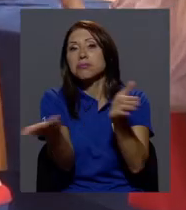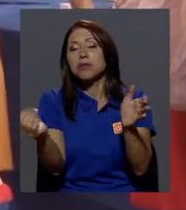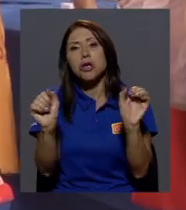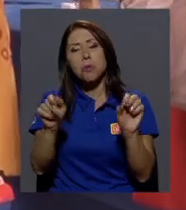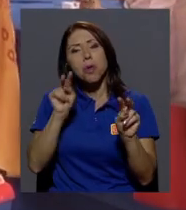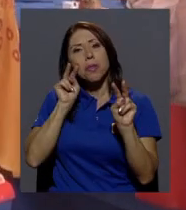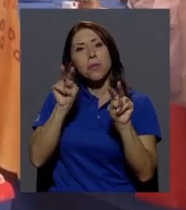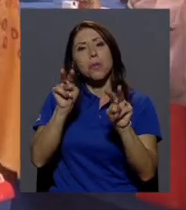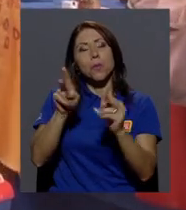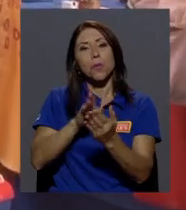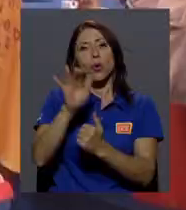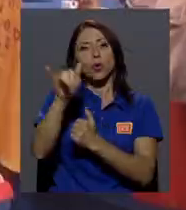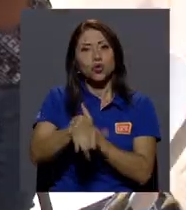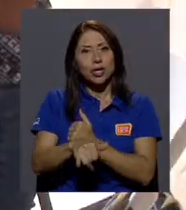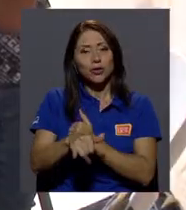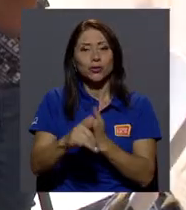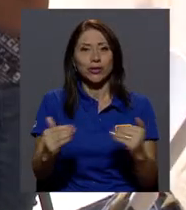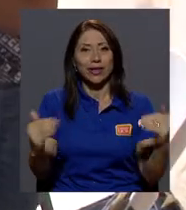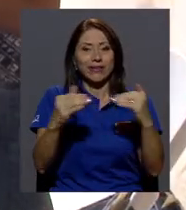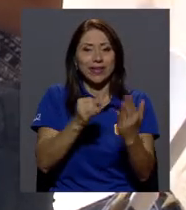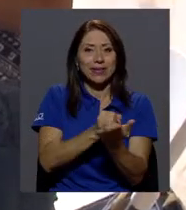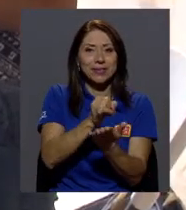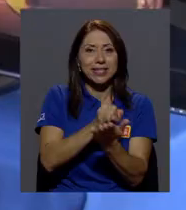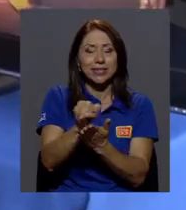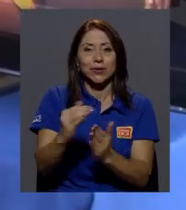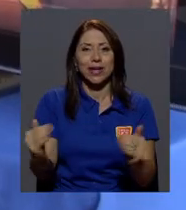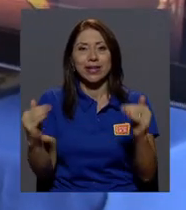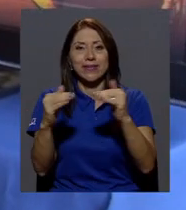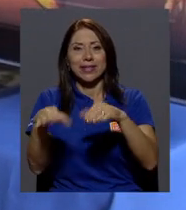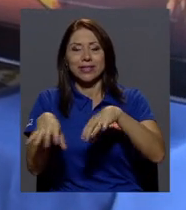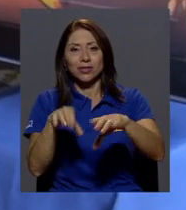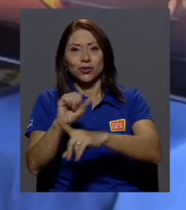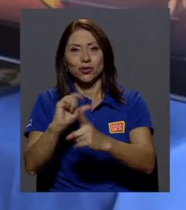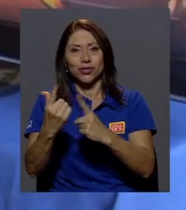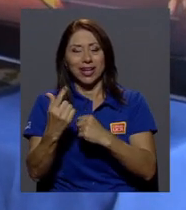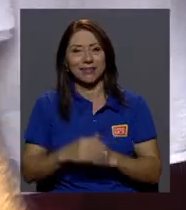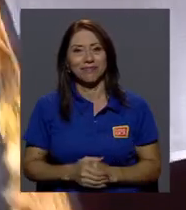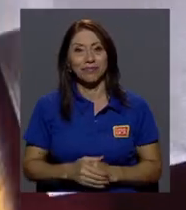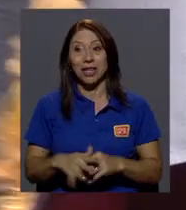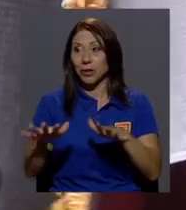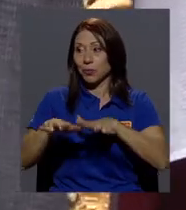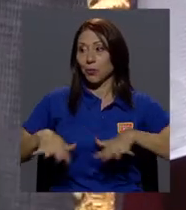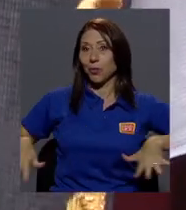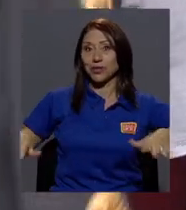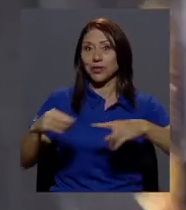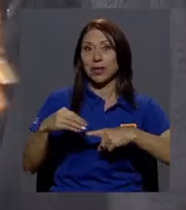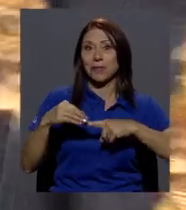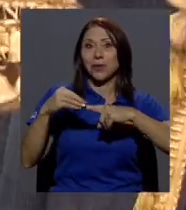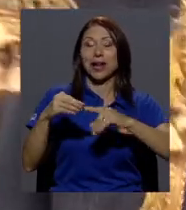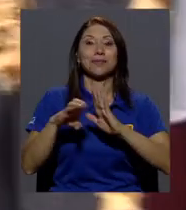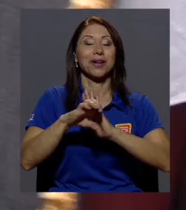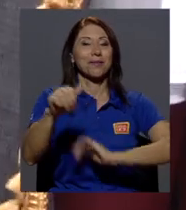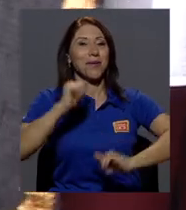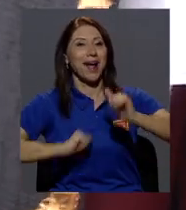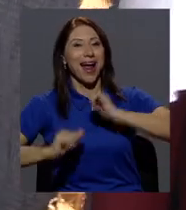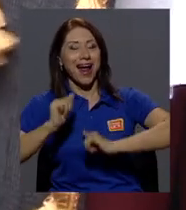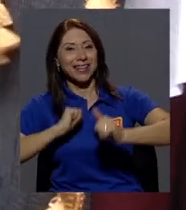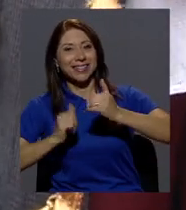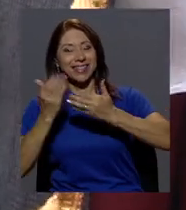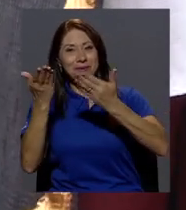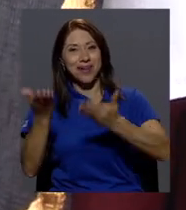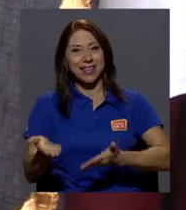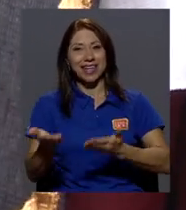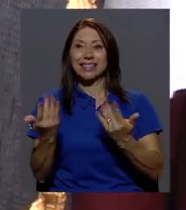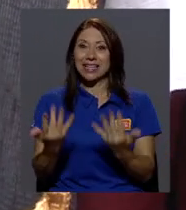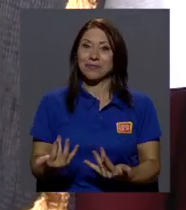de observar proyectos a nivel de investigación y acción social. Y puestos tan particulares como el de Artes Dramáticas esperaron a